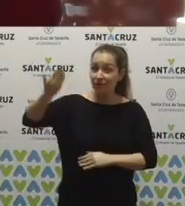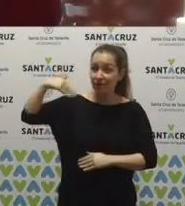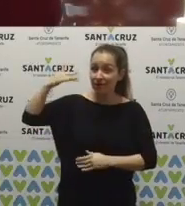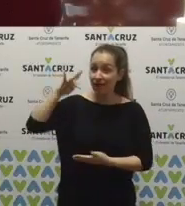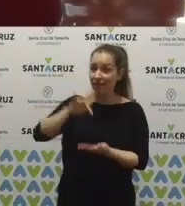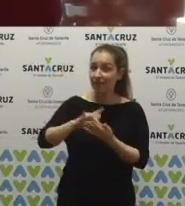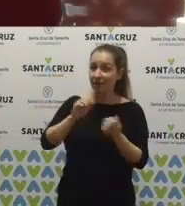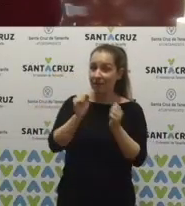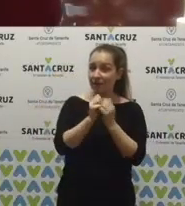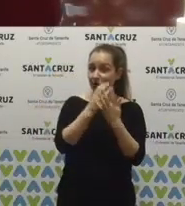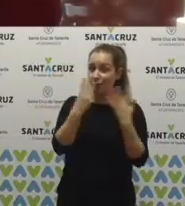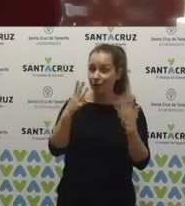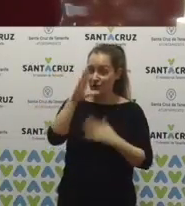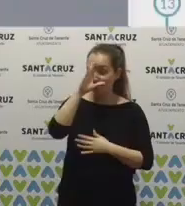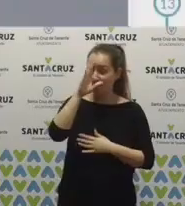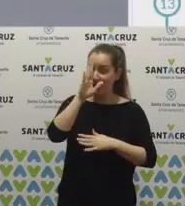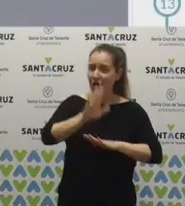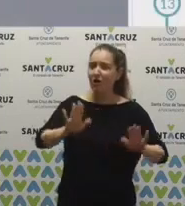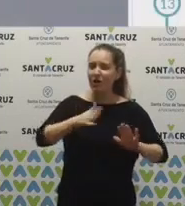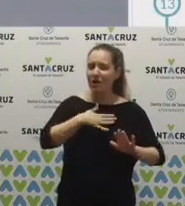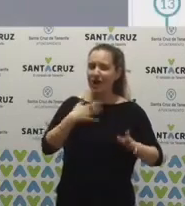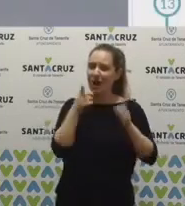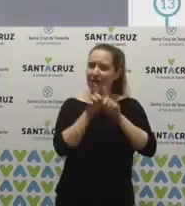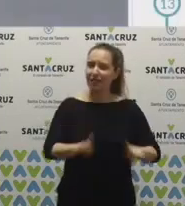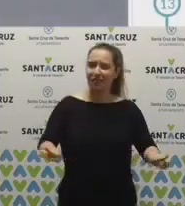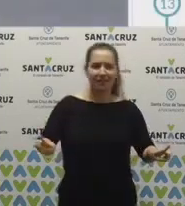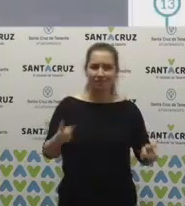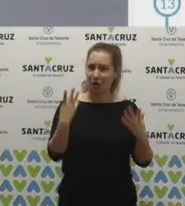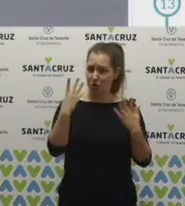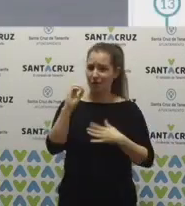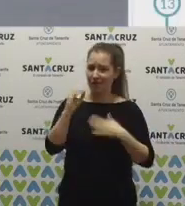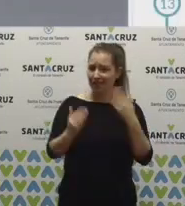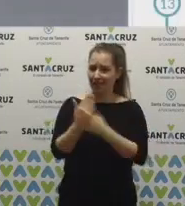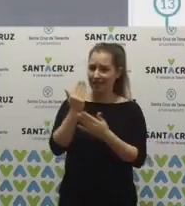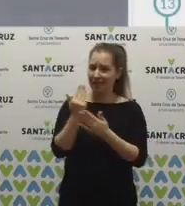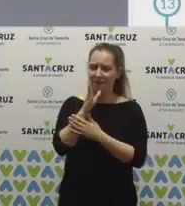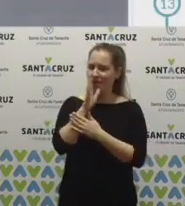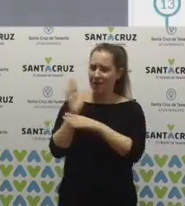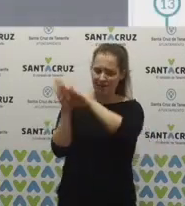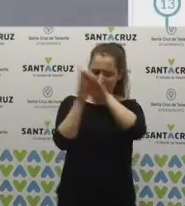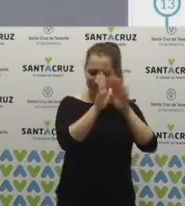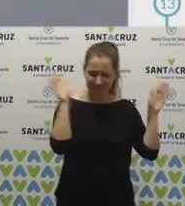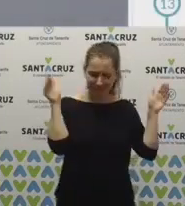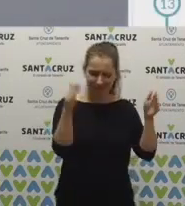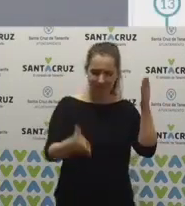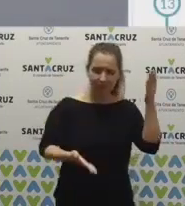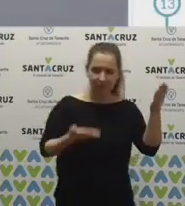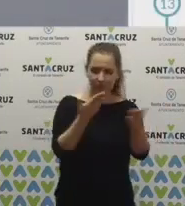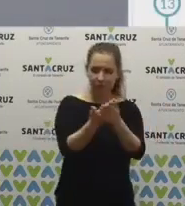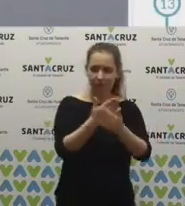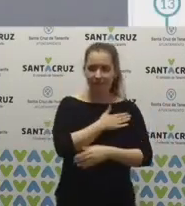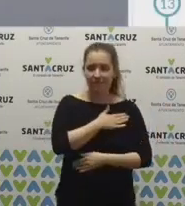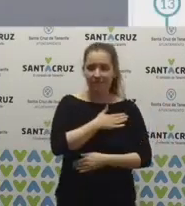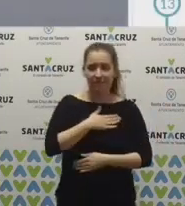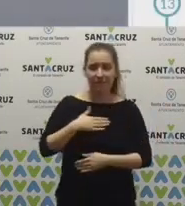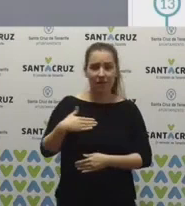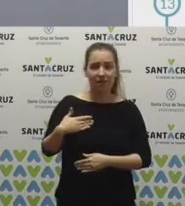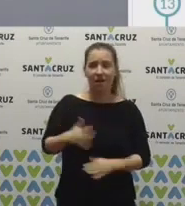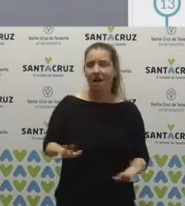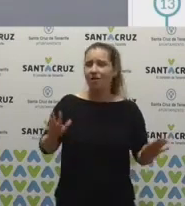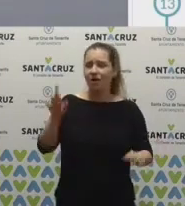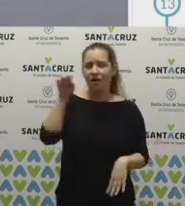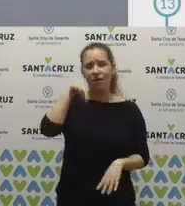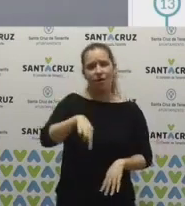quiera disfrazar la realidad son 90 días pero bueno vamos a la emoción yo me quedo con mucho que se ha repetido hoy